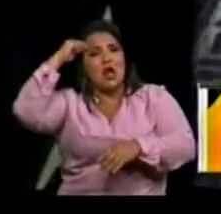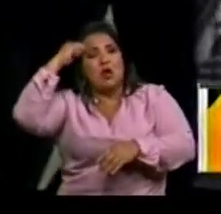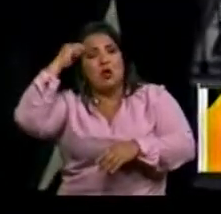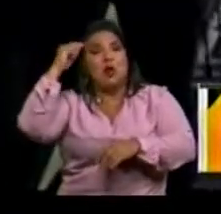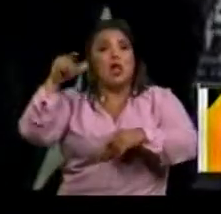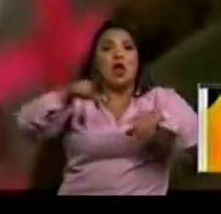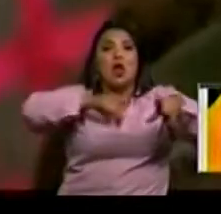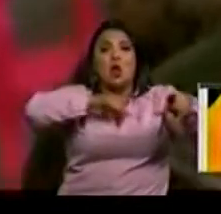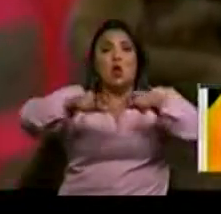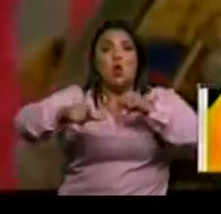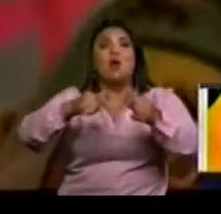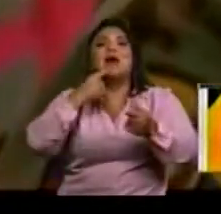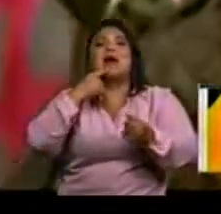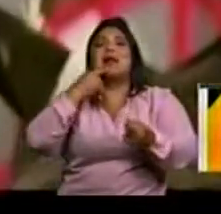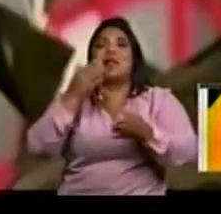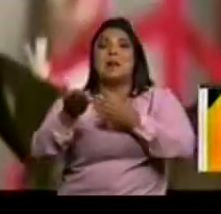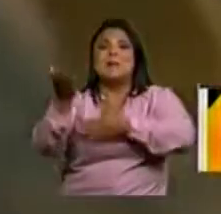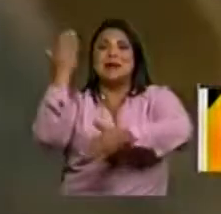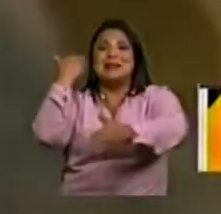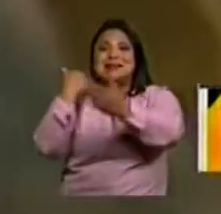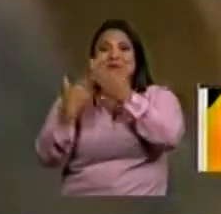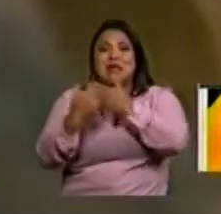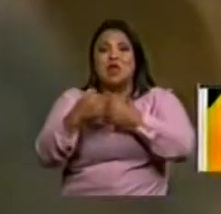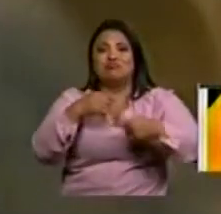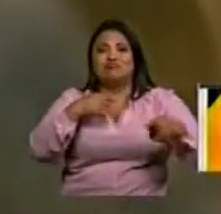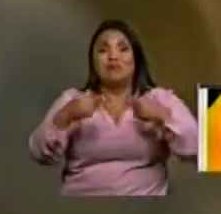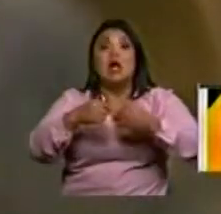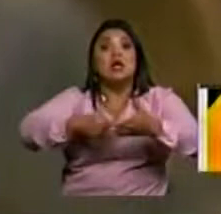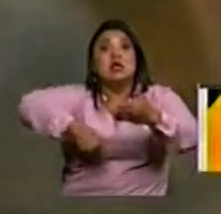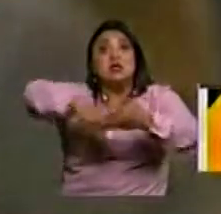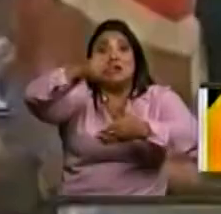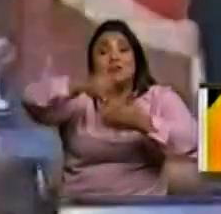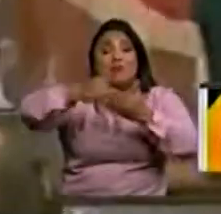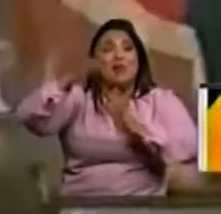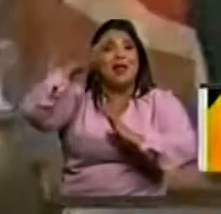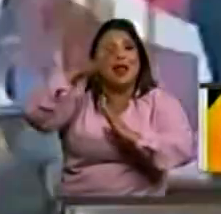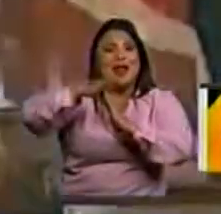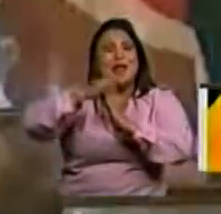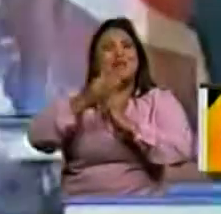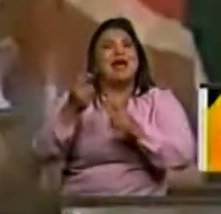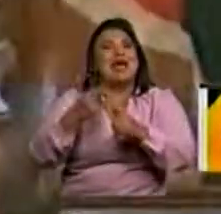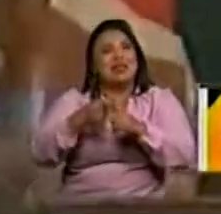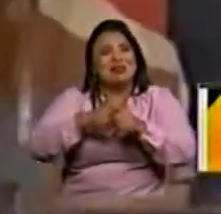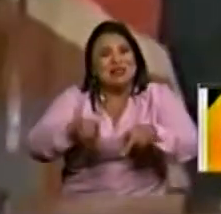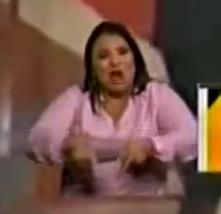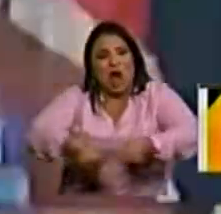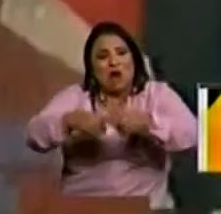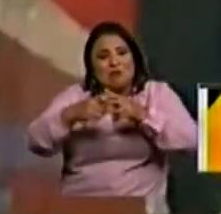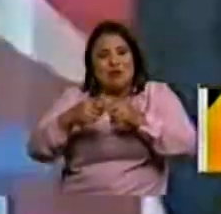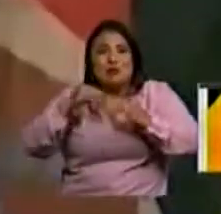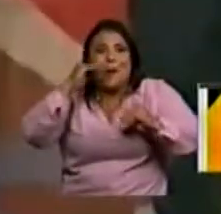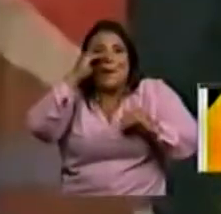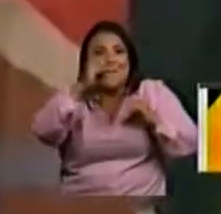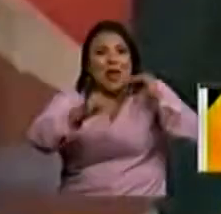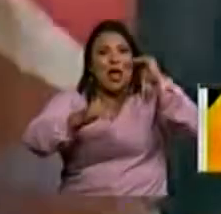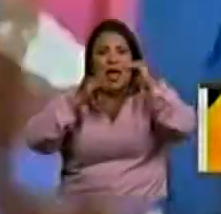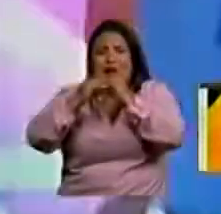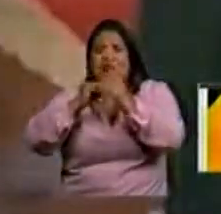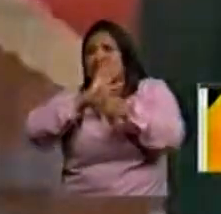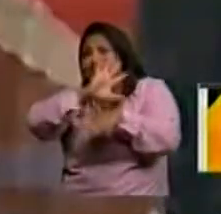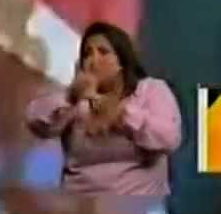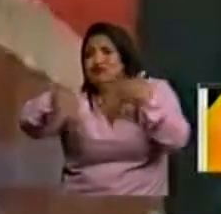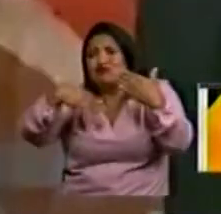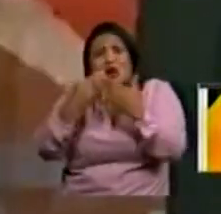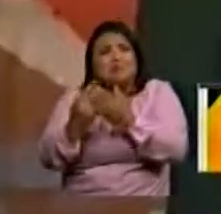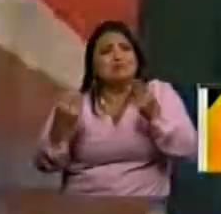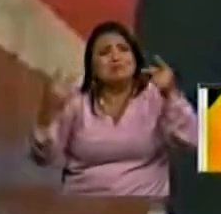zonas limítrofes del pasado conflicto, se firma la paz y viene el progreso binacional. Ejes viales,